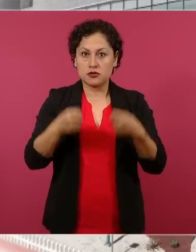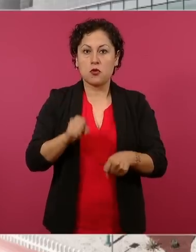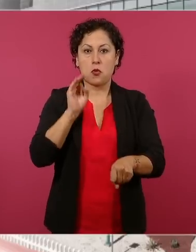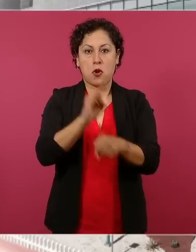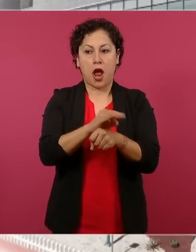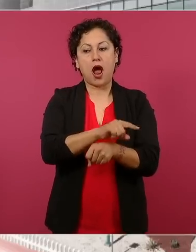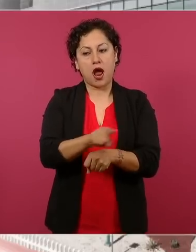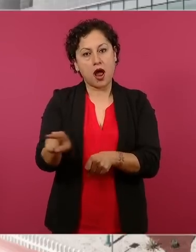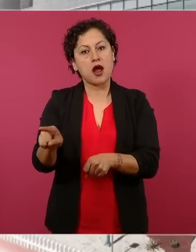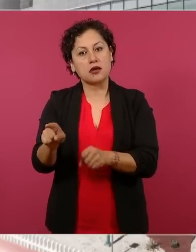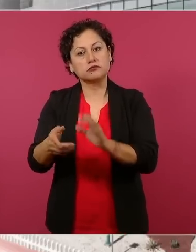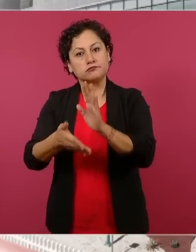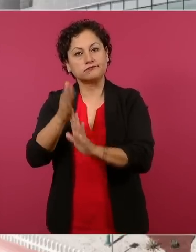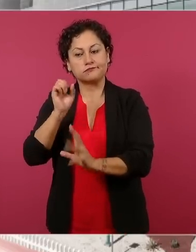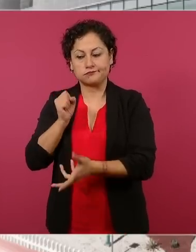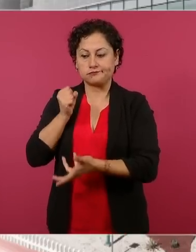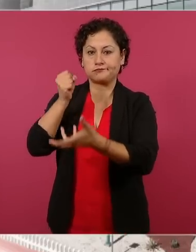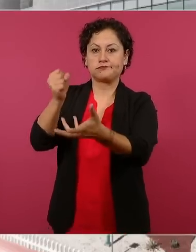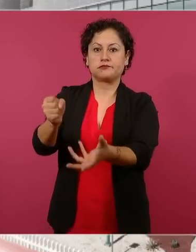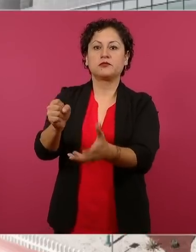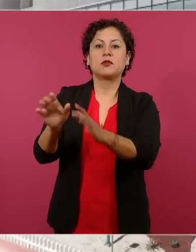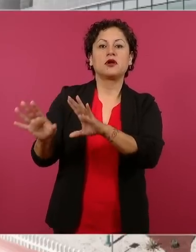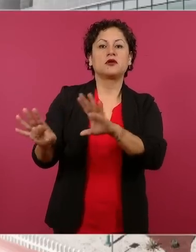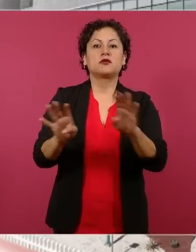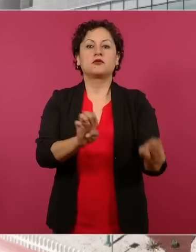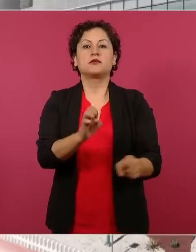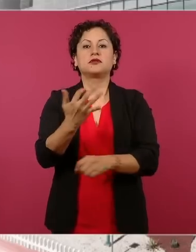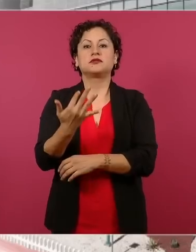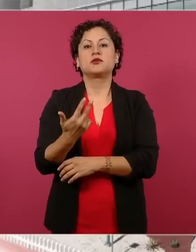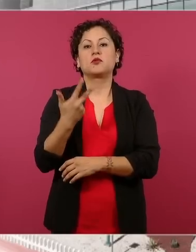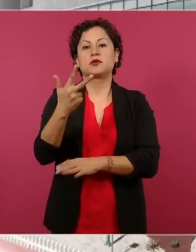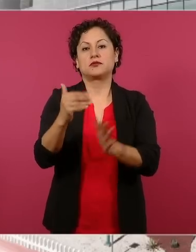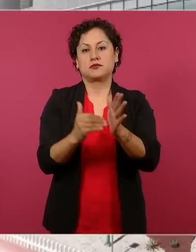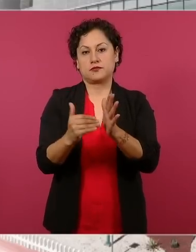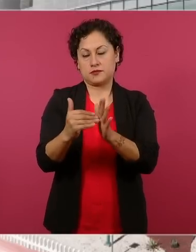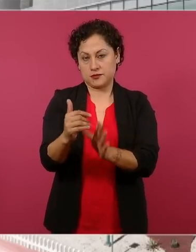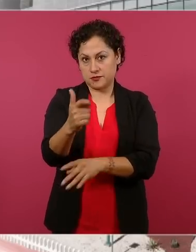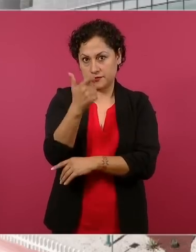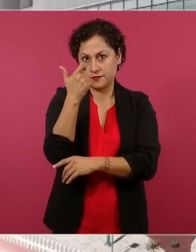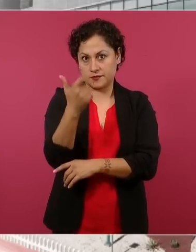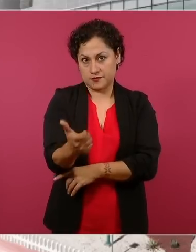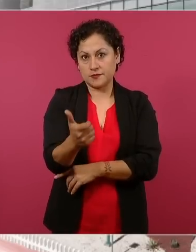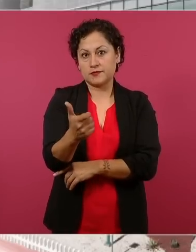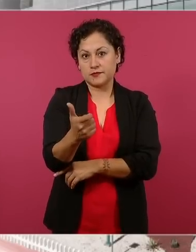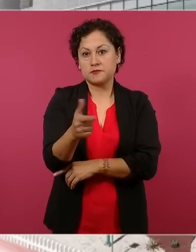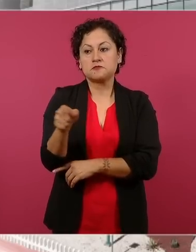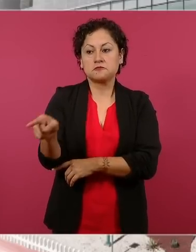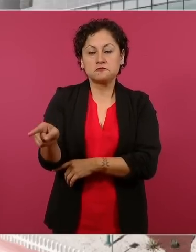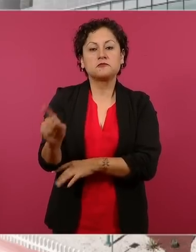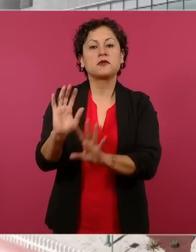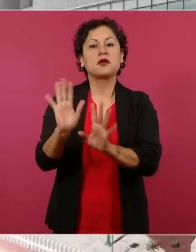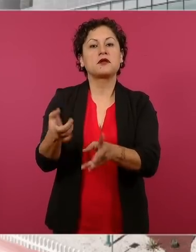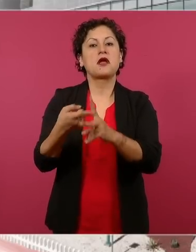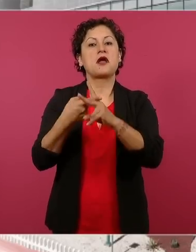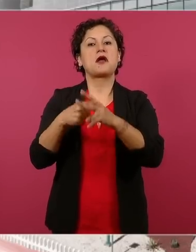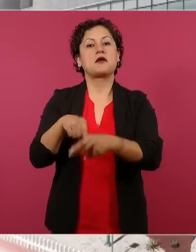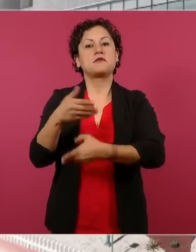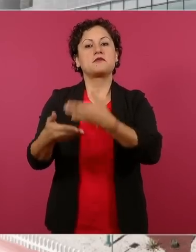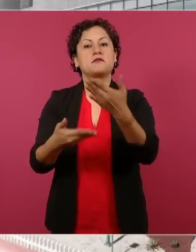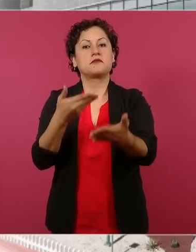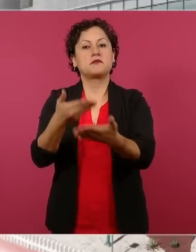y se invirtieron 958 millones de pesos y fue puesto en operación en